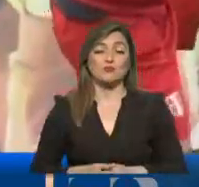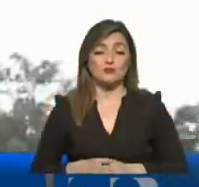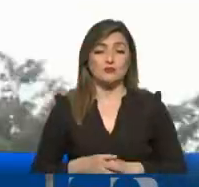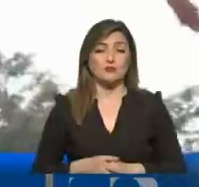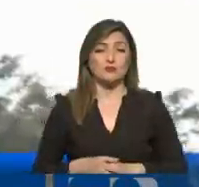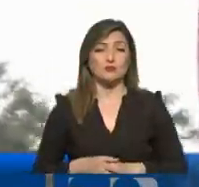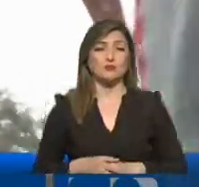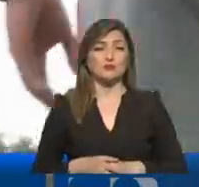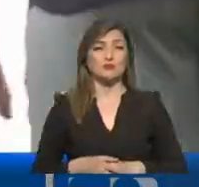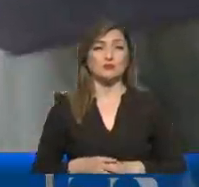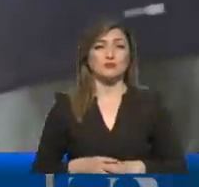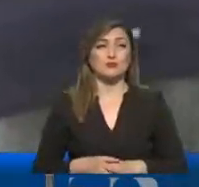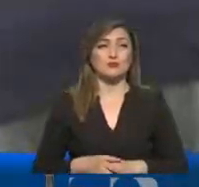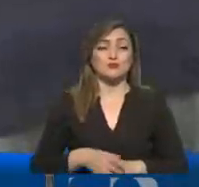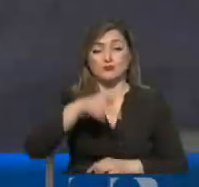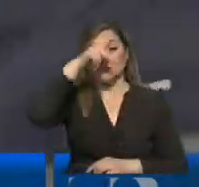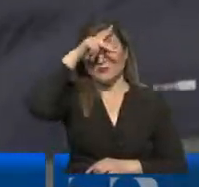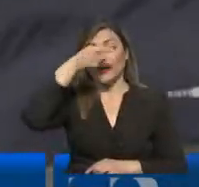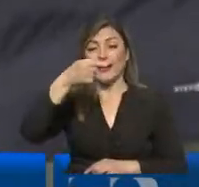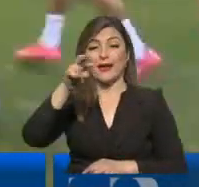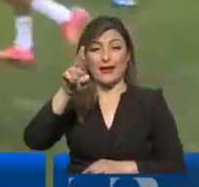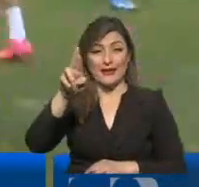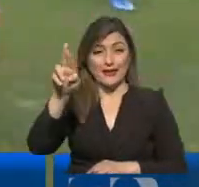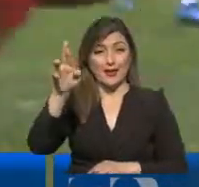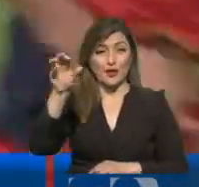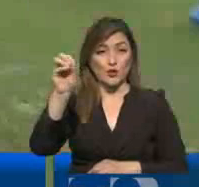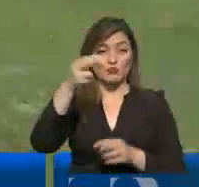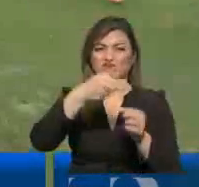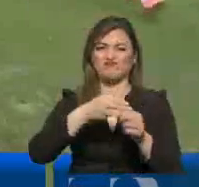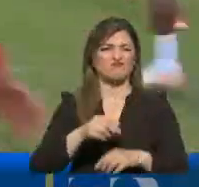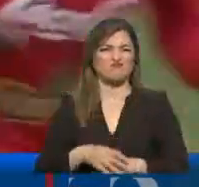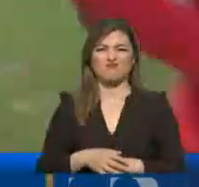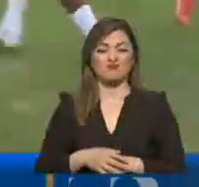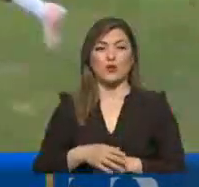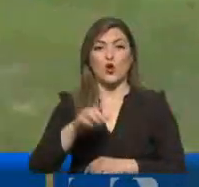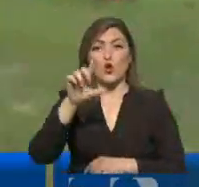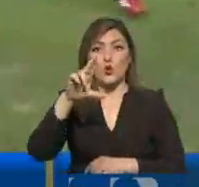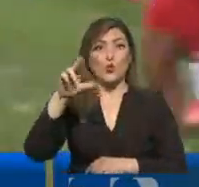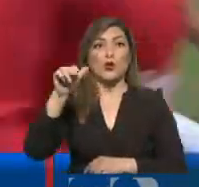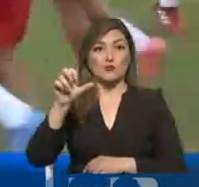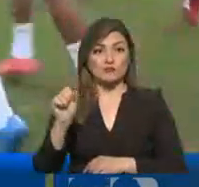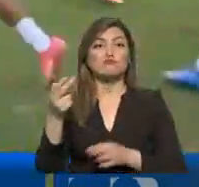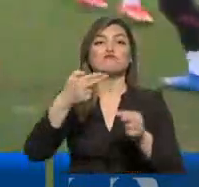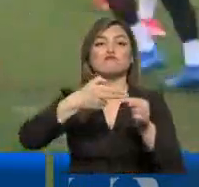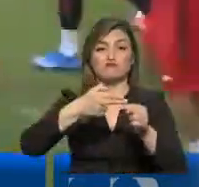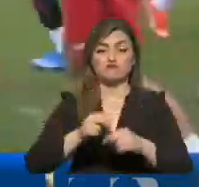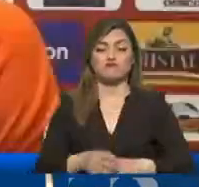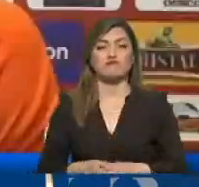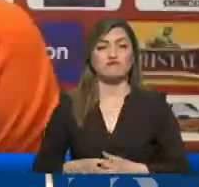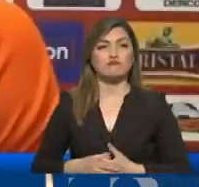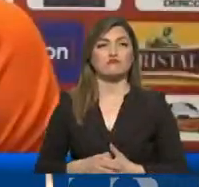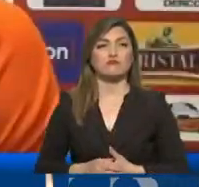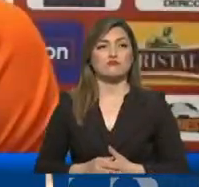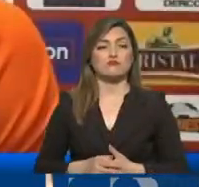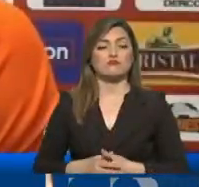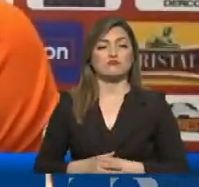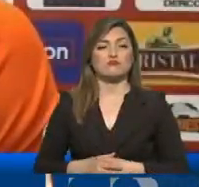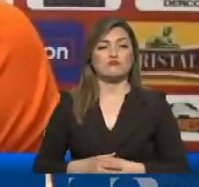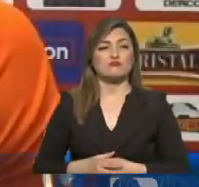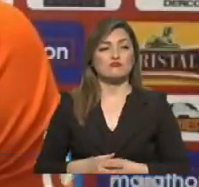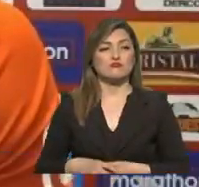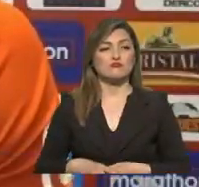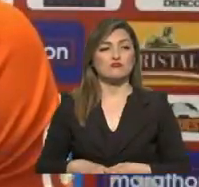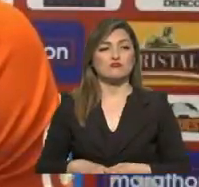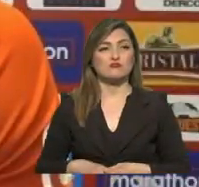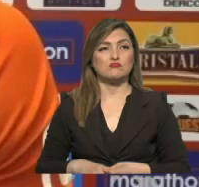posibles. En Perú, Paolo Guerrero no sería titular y Gianluca Lapadula sería el referente ofensivo en el equipo de Gareca. Claro que he conversado con